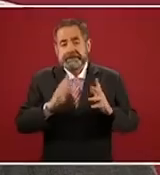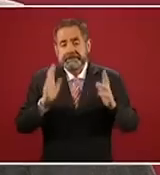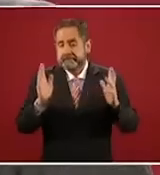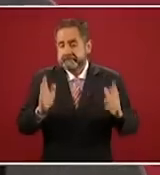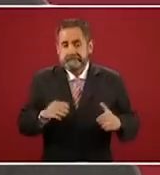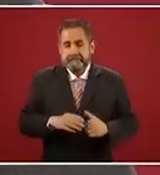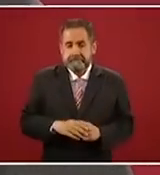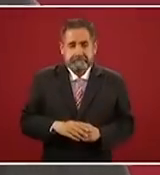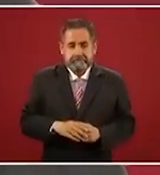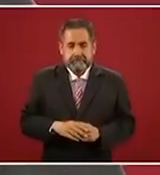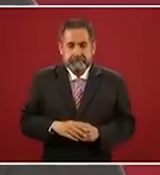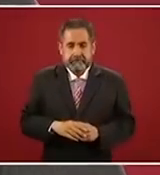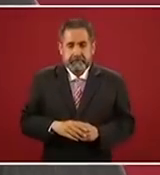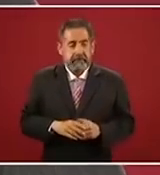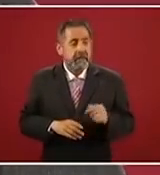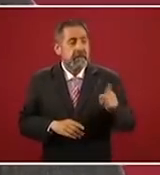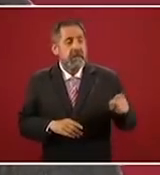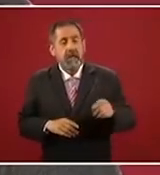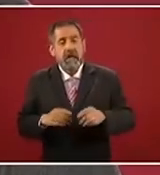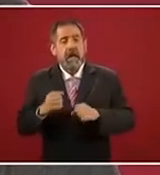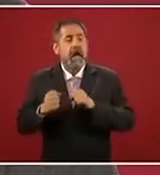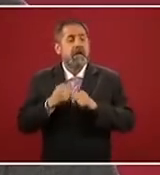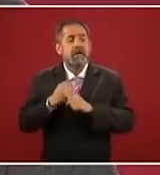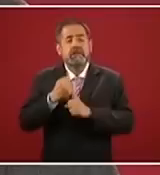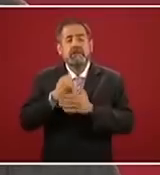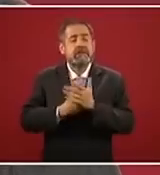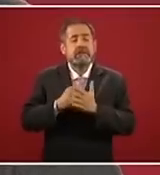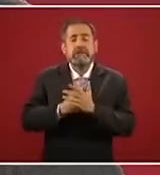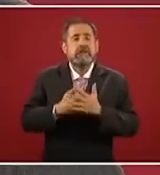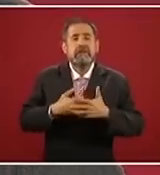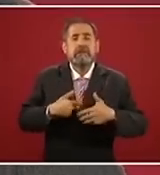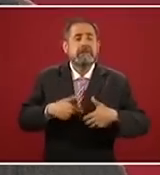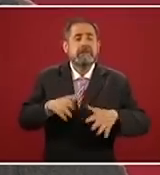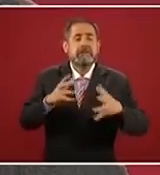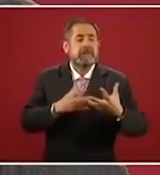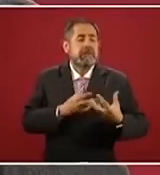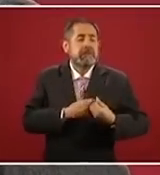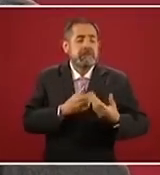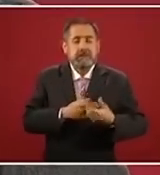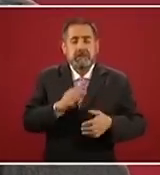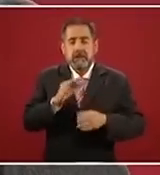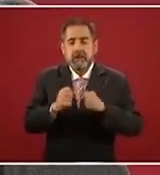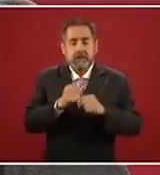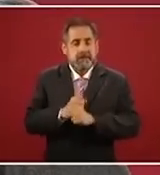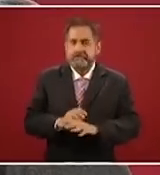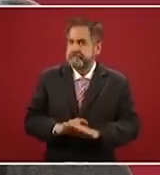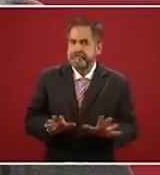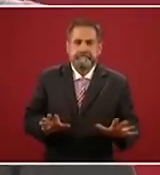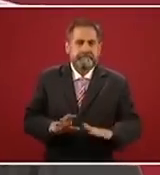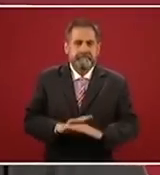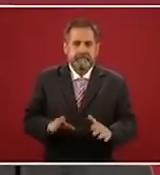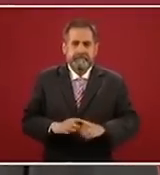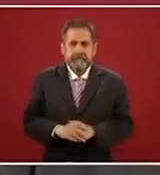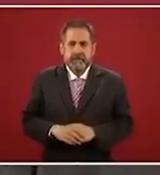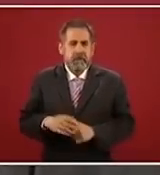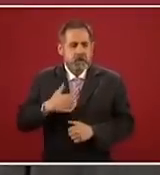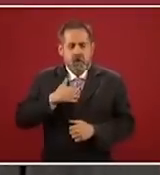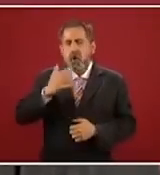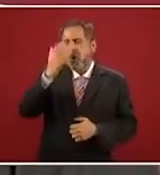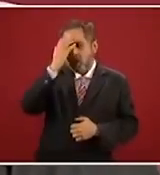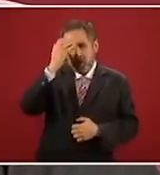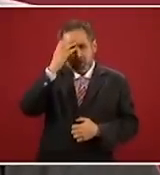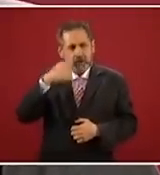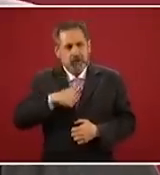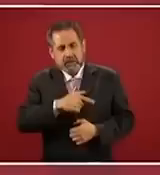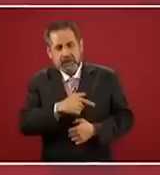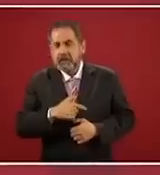quien viene luchando con nosotros desde hace 40 años, es nuestro conocido,